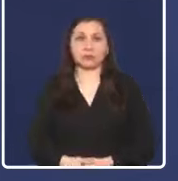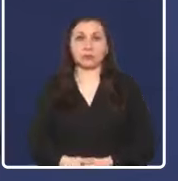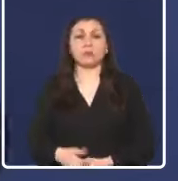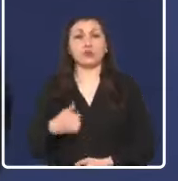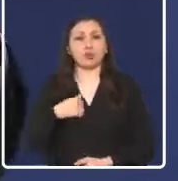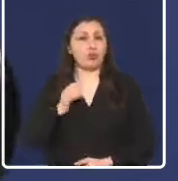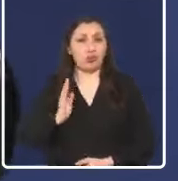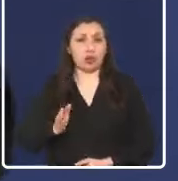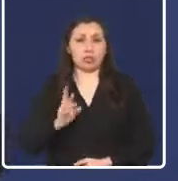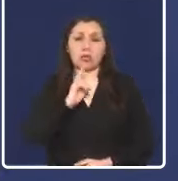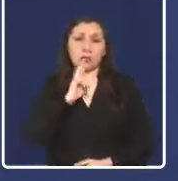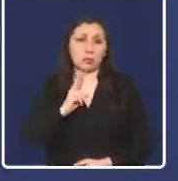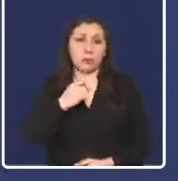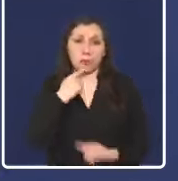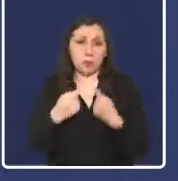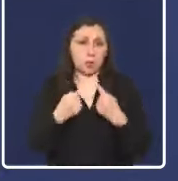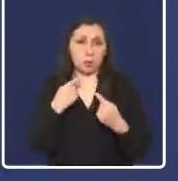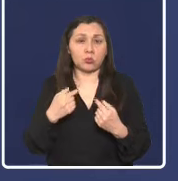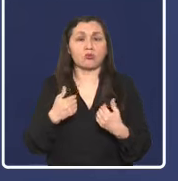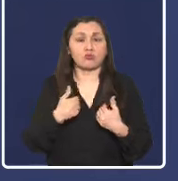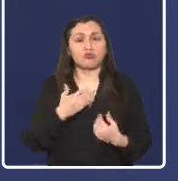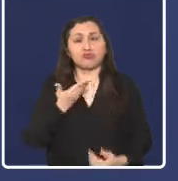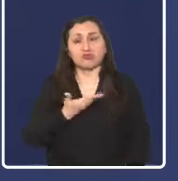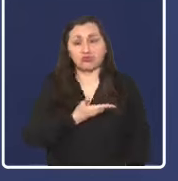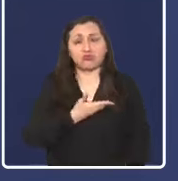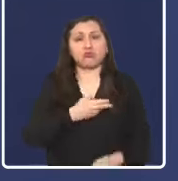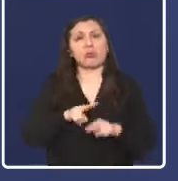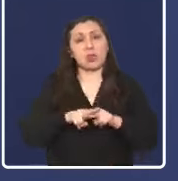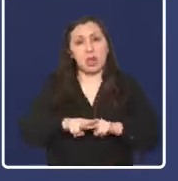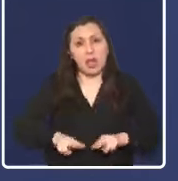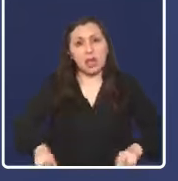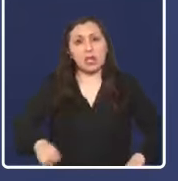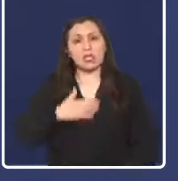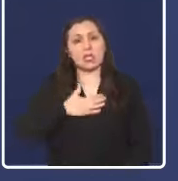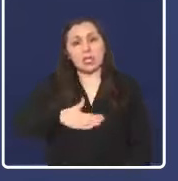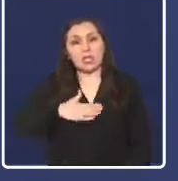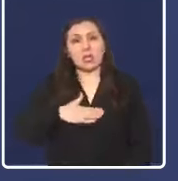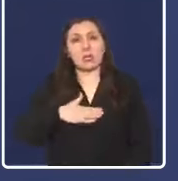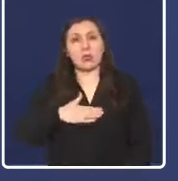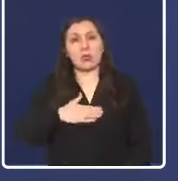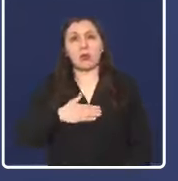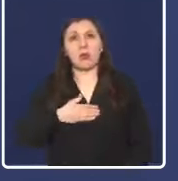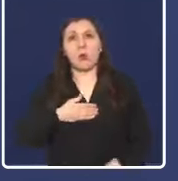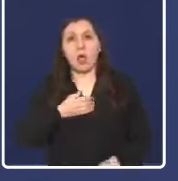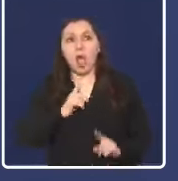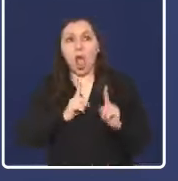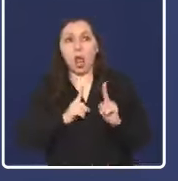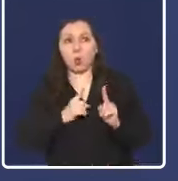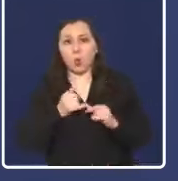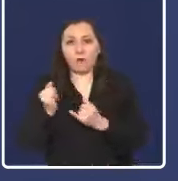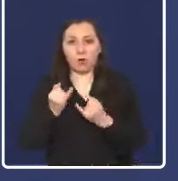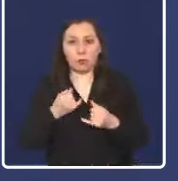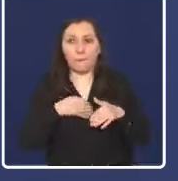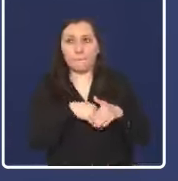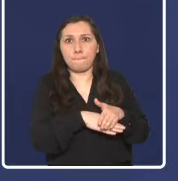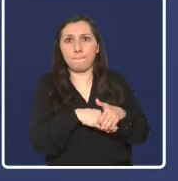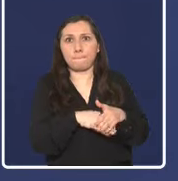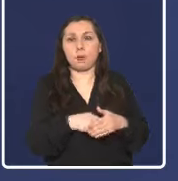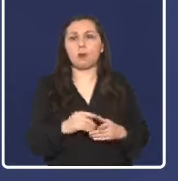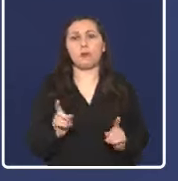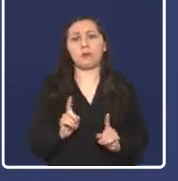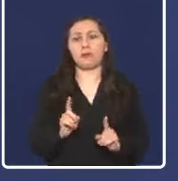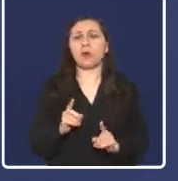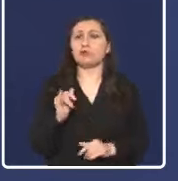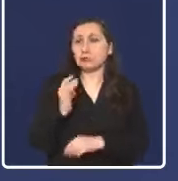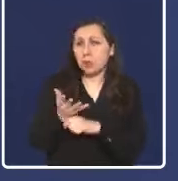Y voy a seguir respondiendo preguntas porque tengo la tranquilidad de no estar ocultando nada. Y si hay cualquier duda, y